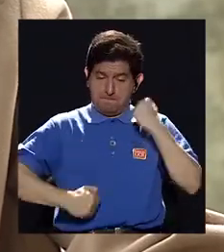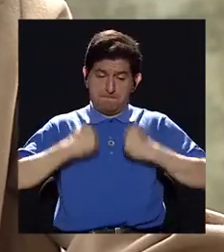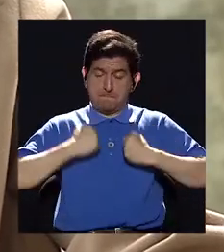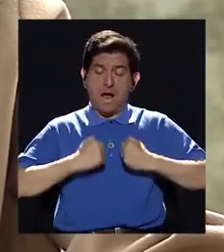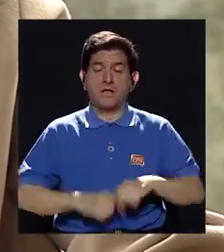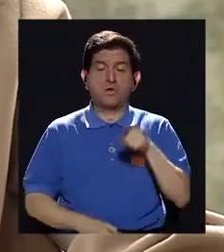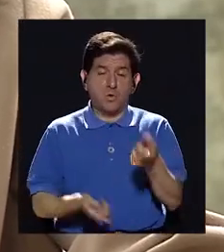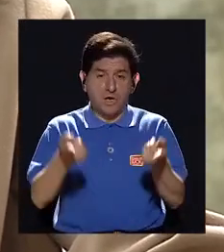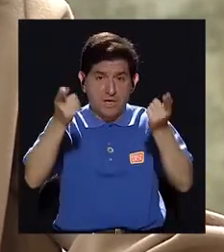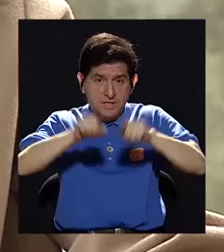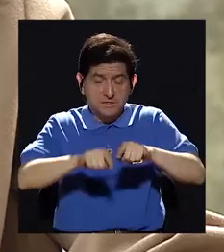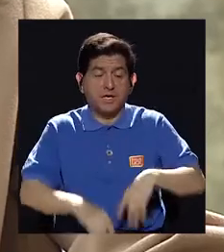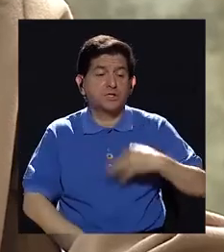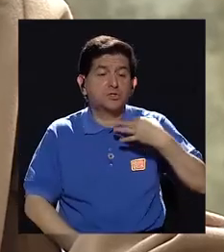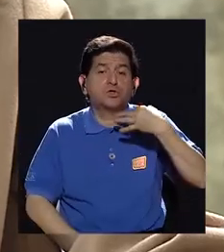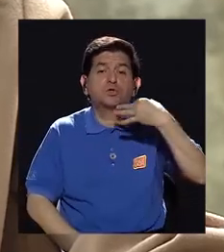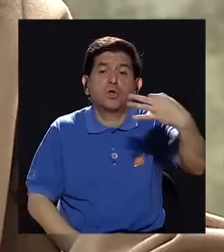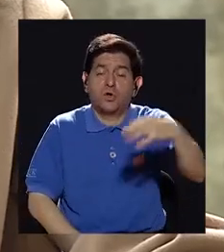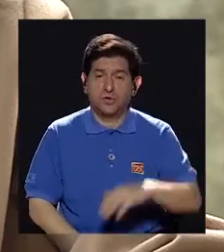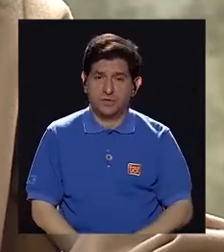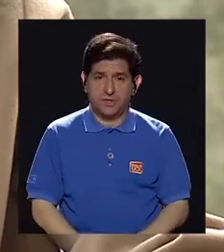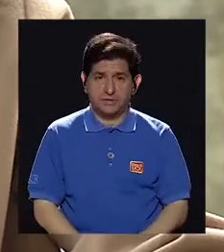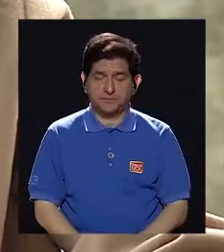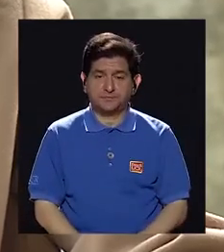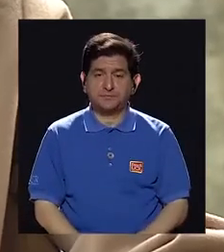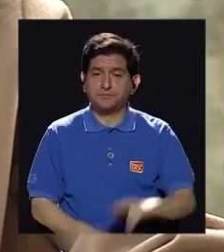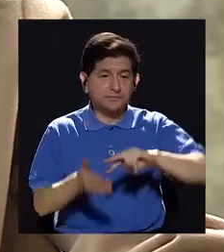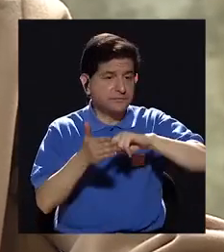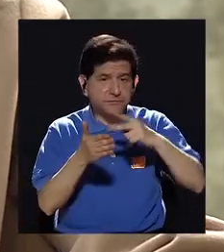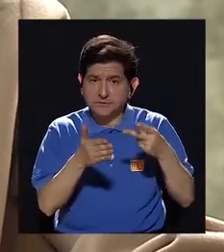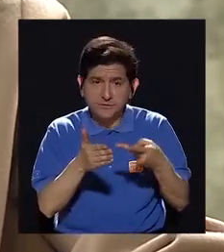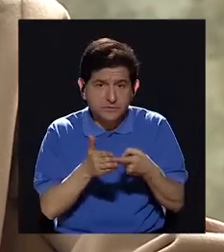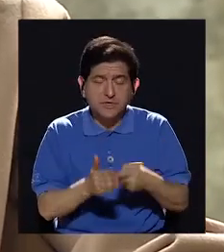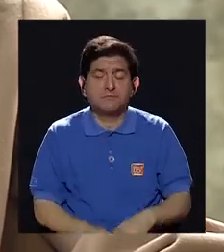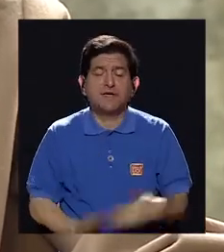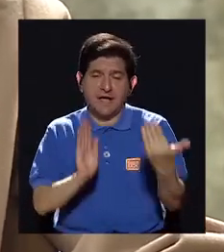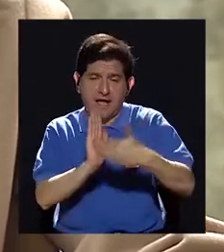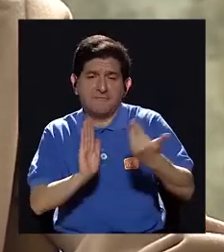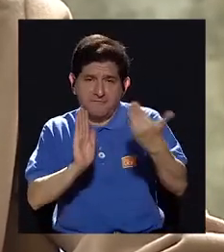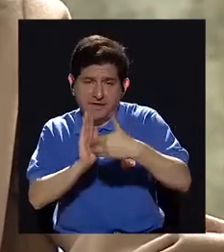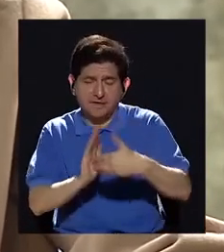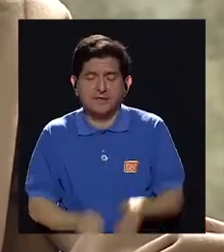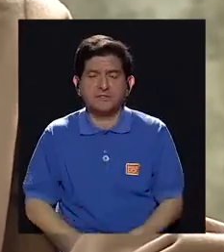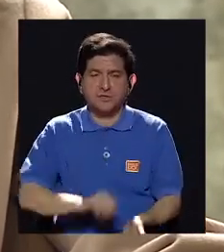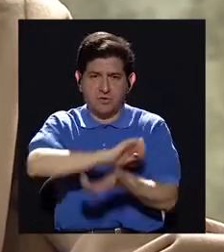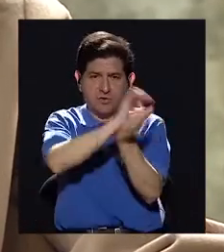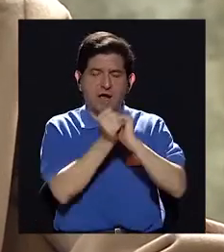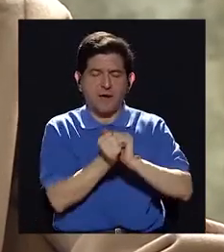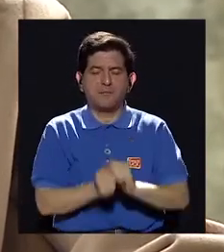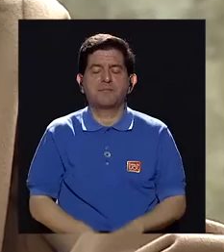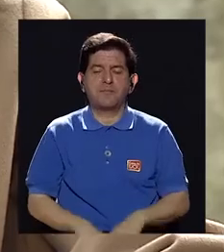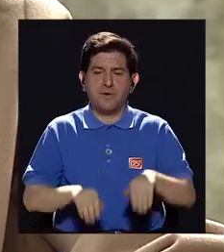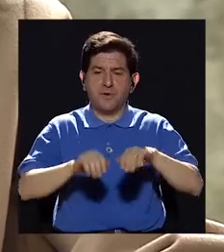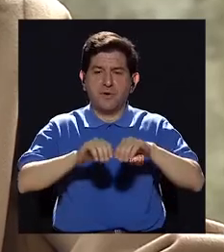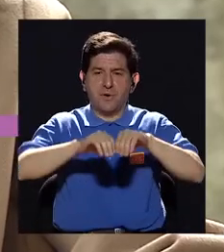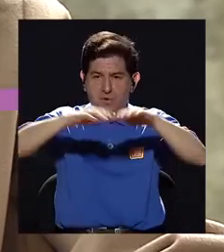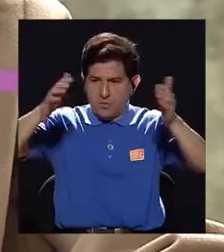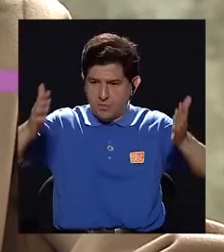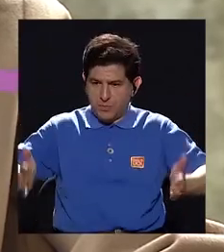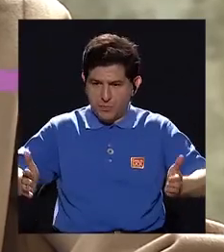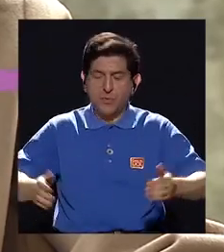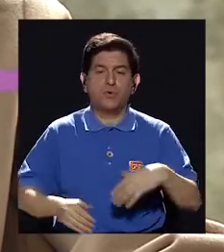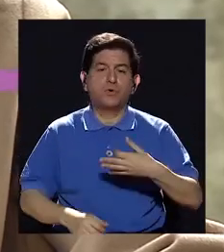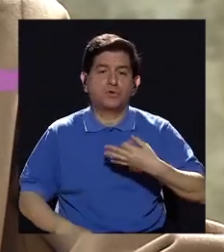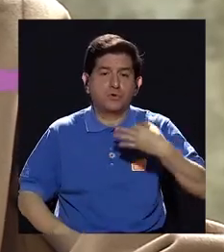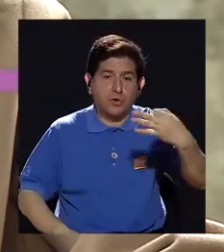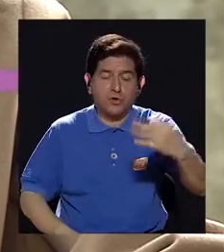debe ser un baño diario para que no hayan lesiones. El cambio de la ropa de cama, ojalá que